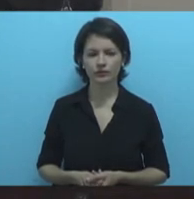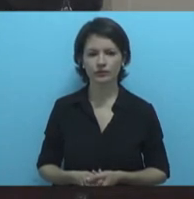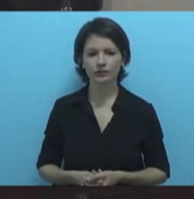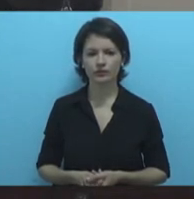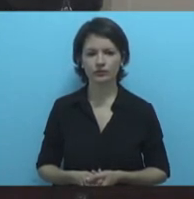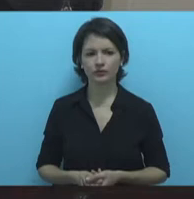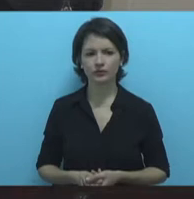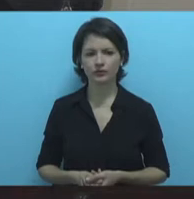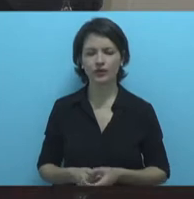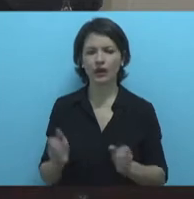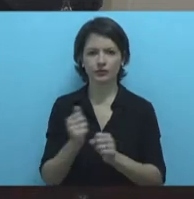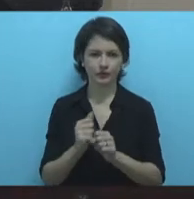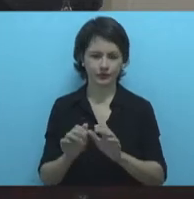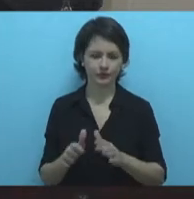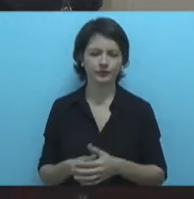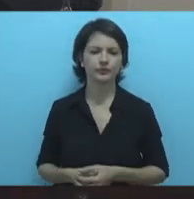aprobado